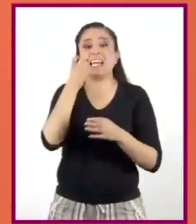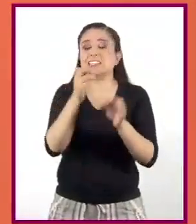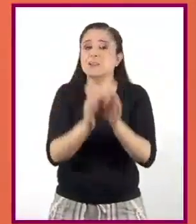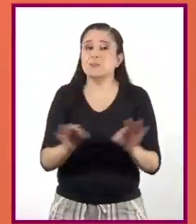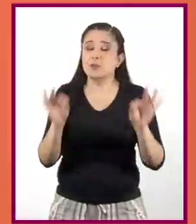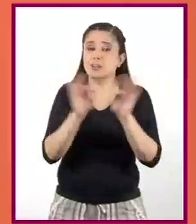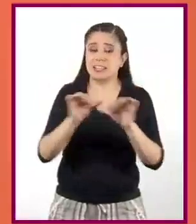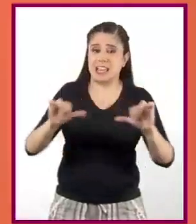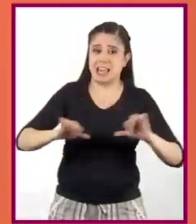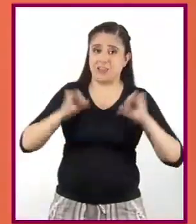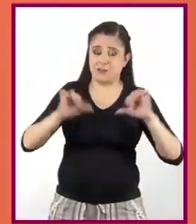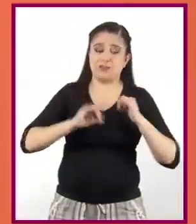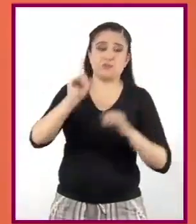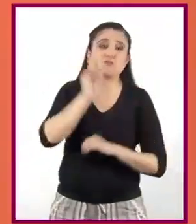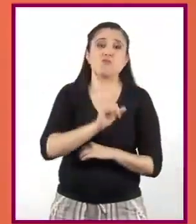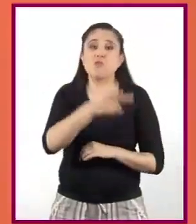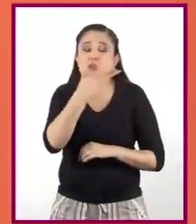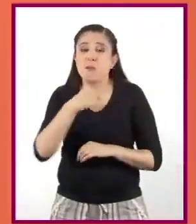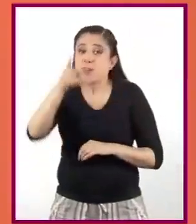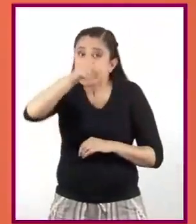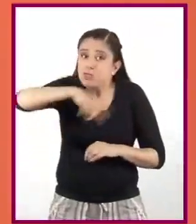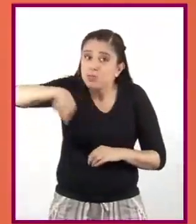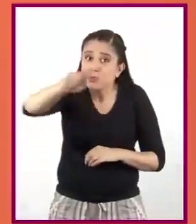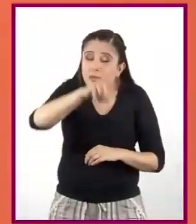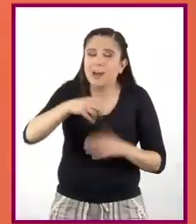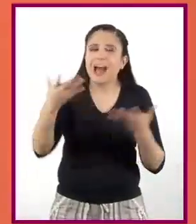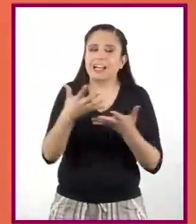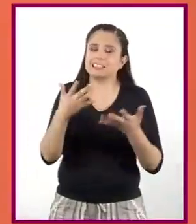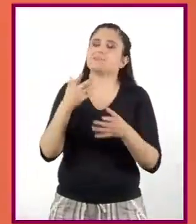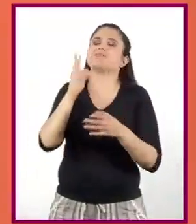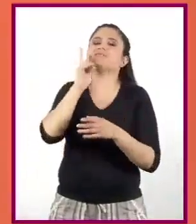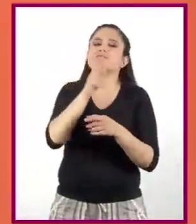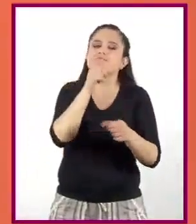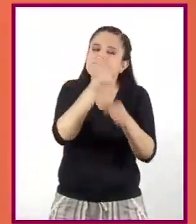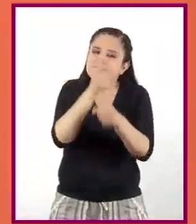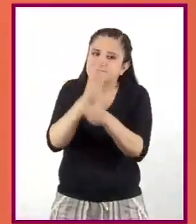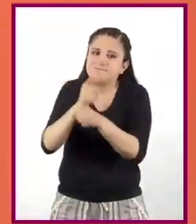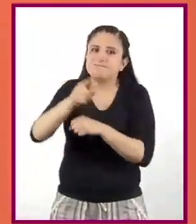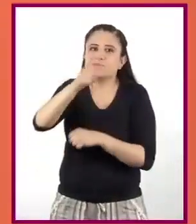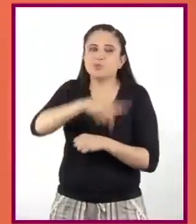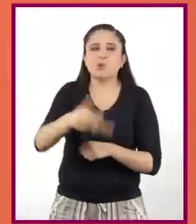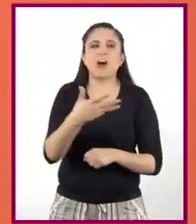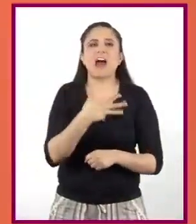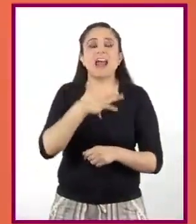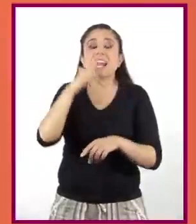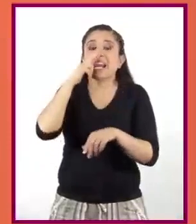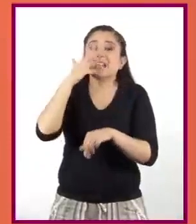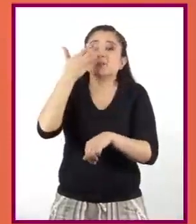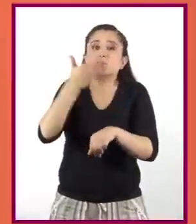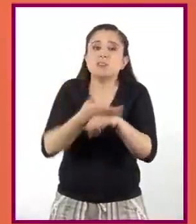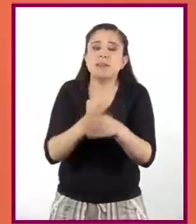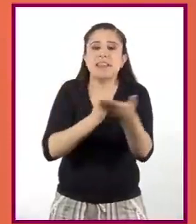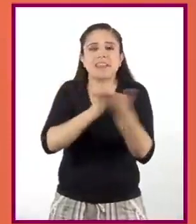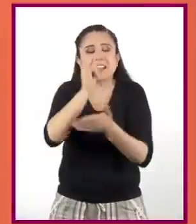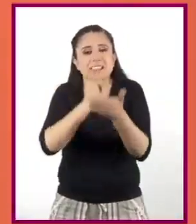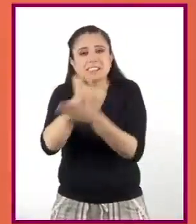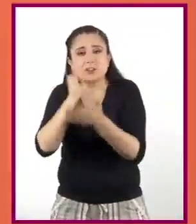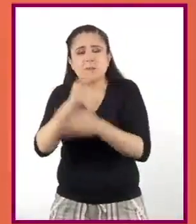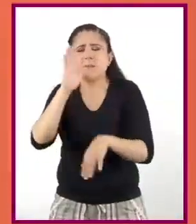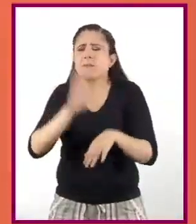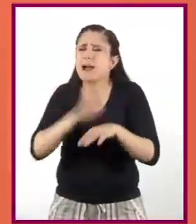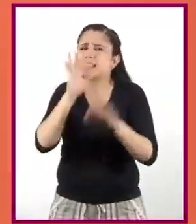los adolescentes como ustedes sean tomados en cuenta por quienes tienen la responsabilidad de las decisiones